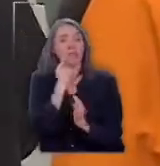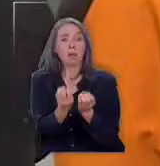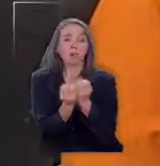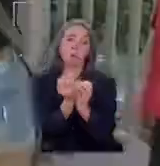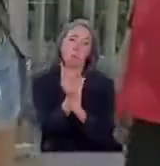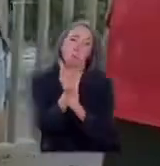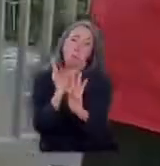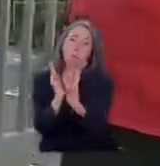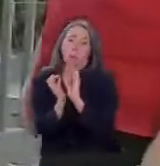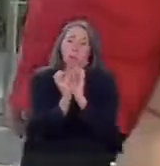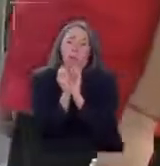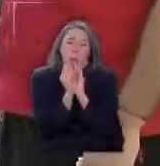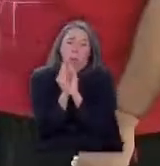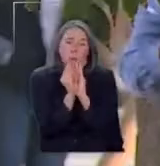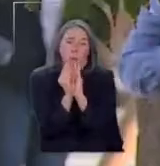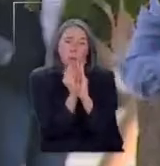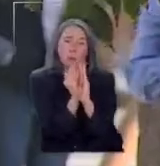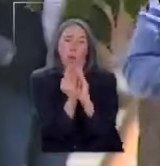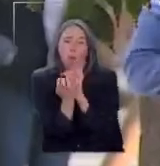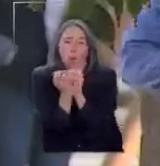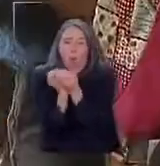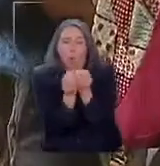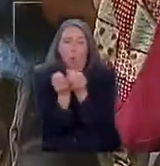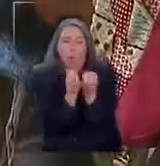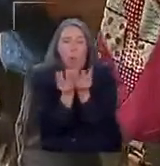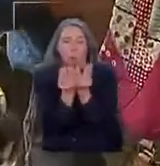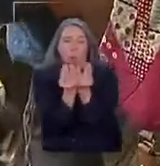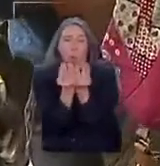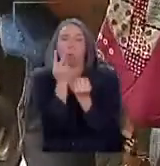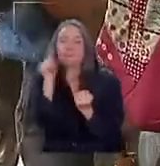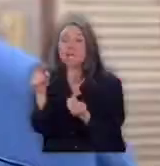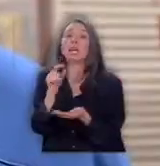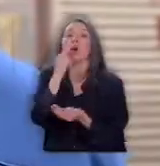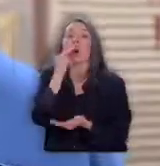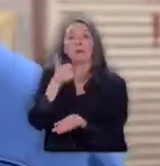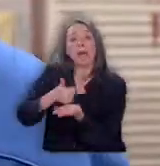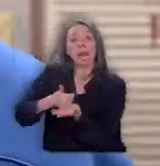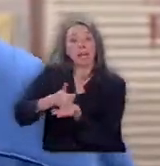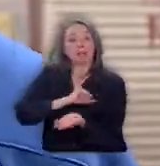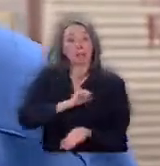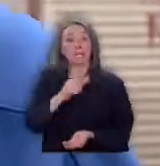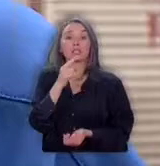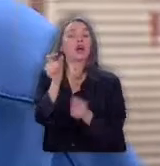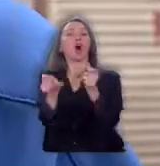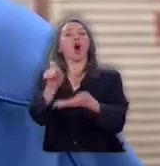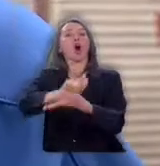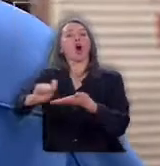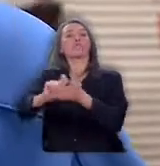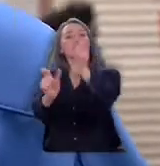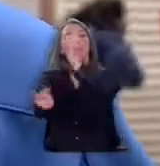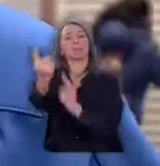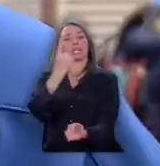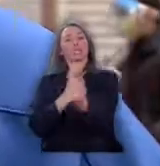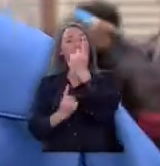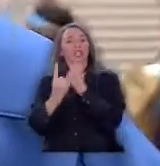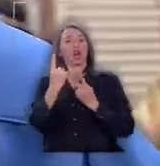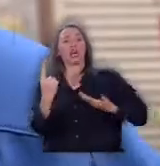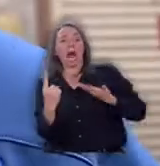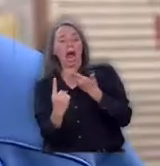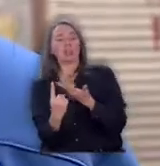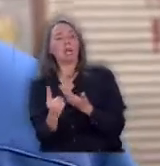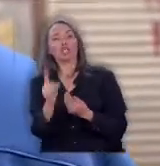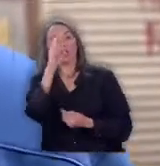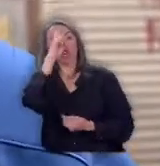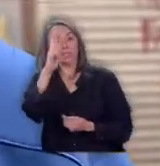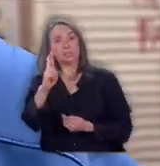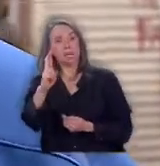aglomeraciones no se detienen veíamos ahí que está una oficina un banco que está teniendo público que claramente no se respeta